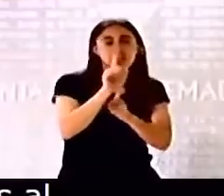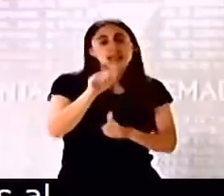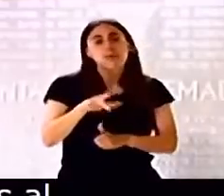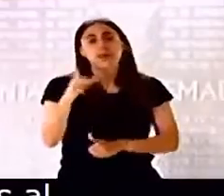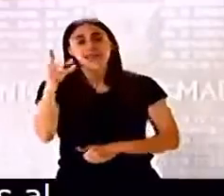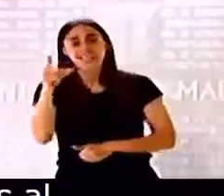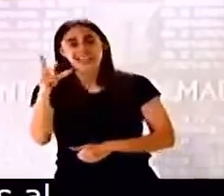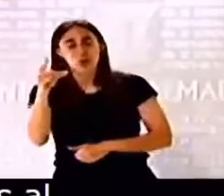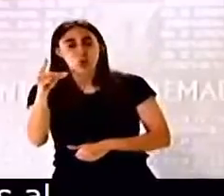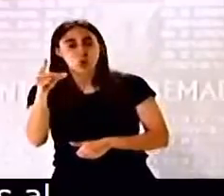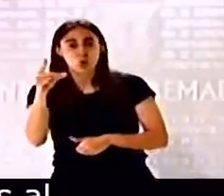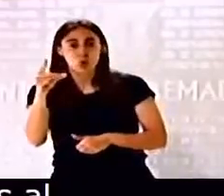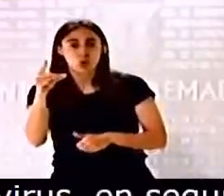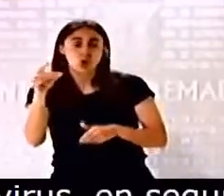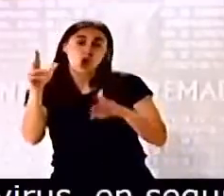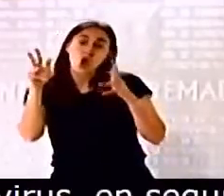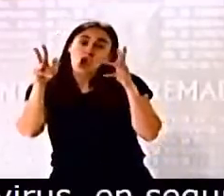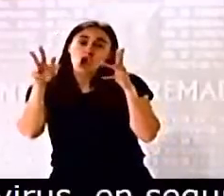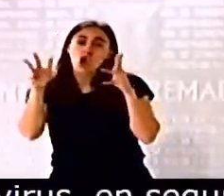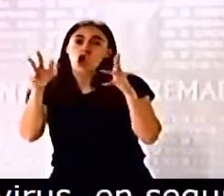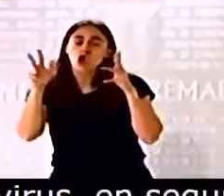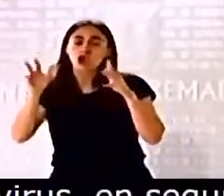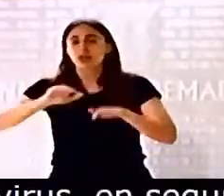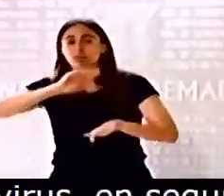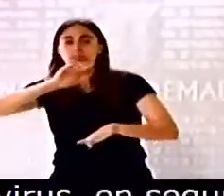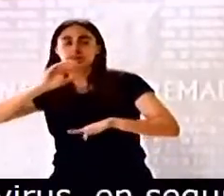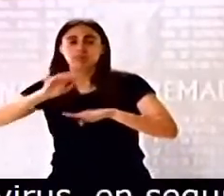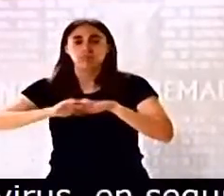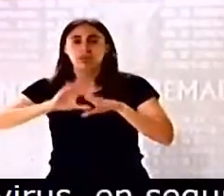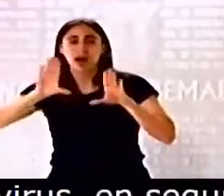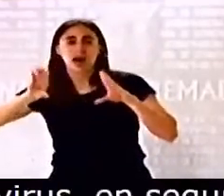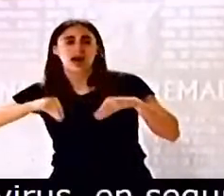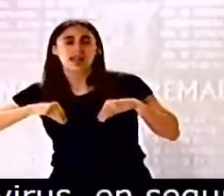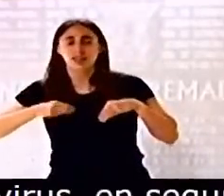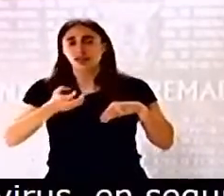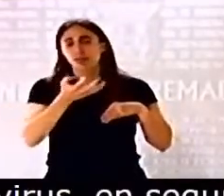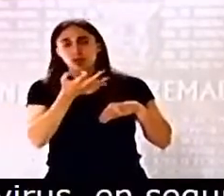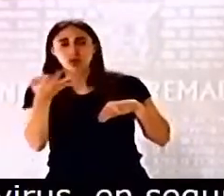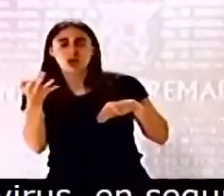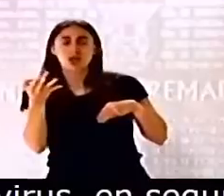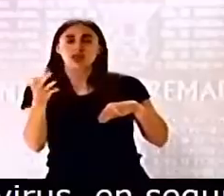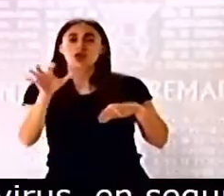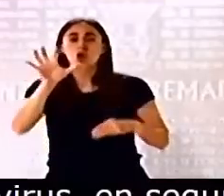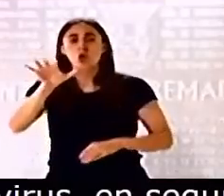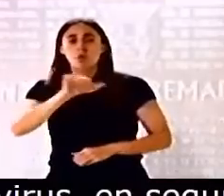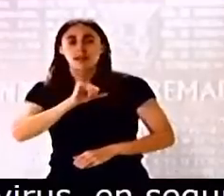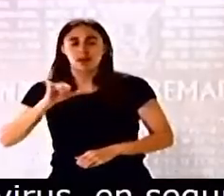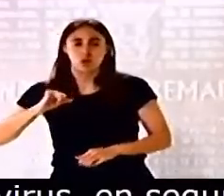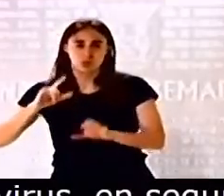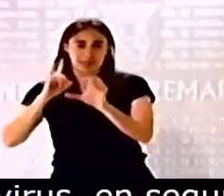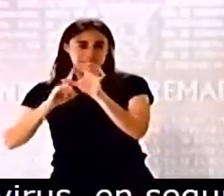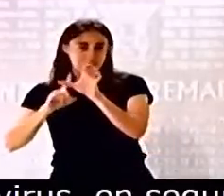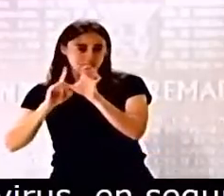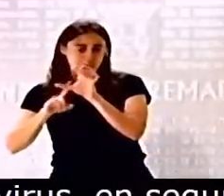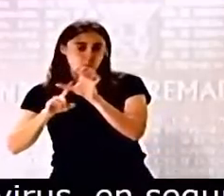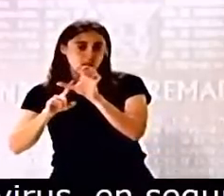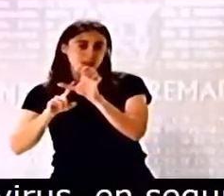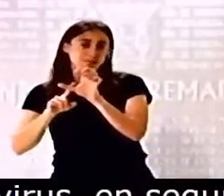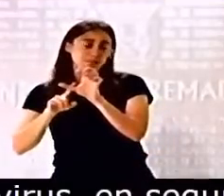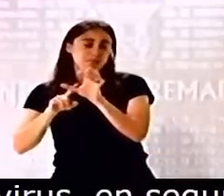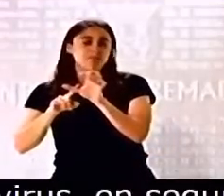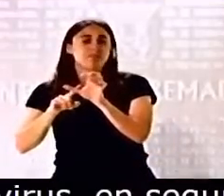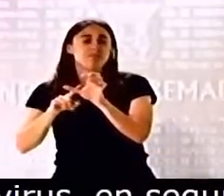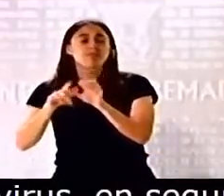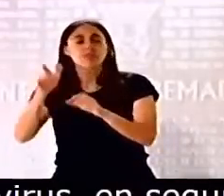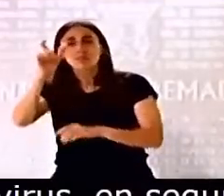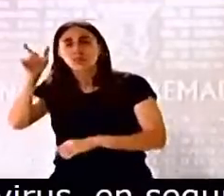las recomendaciones y las restricciones que estamos adoptando en el ámbito de la Comunidad Autónoma de Extremadura en algunas localidades.